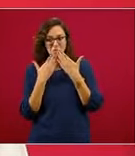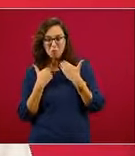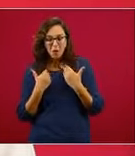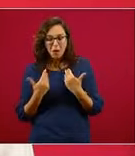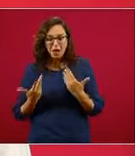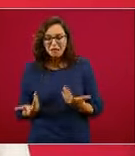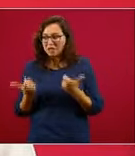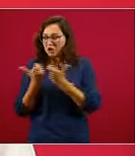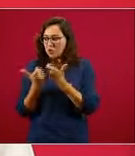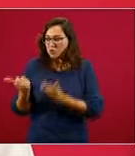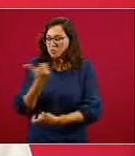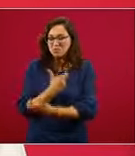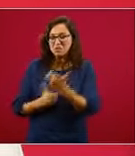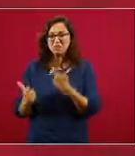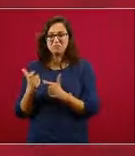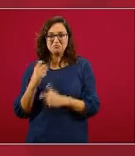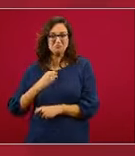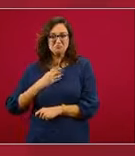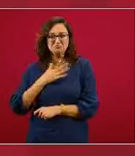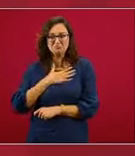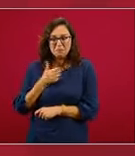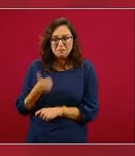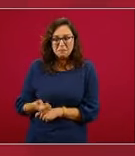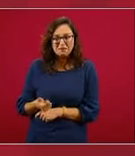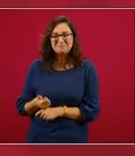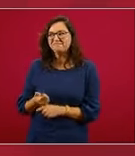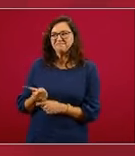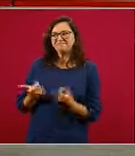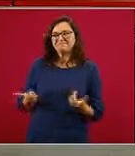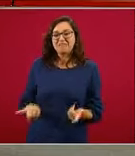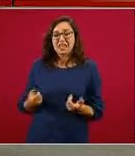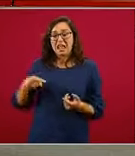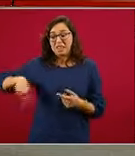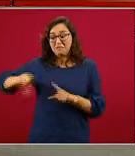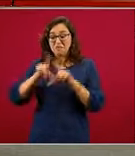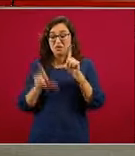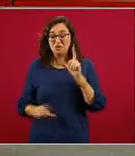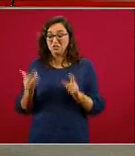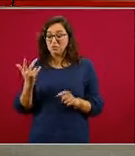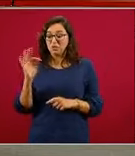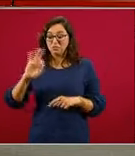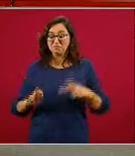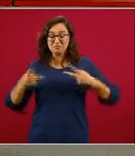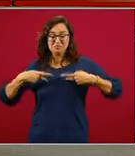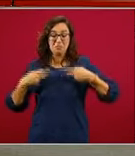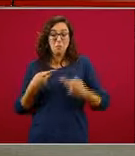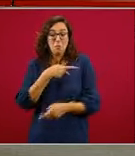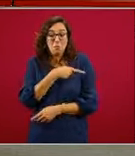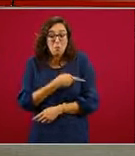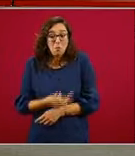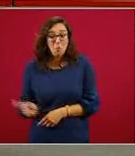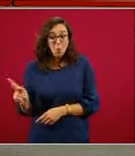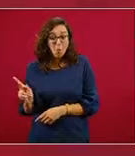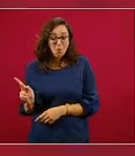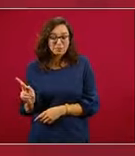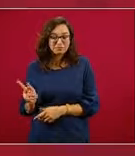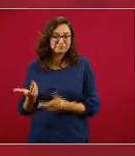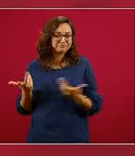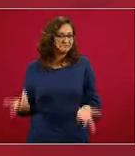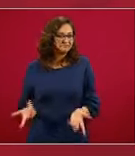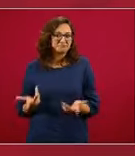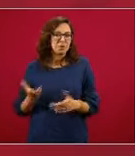económico, financiero, de bienestar. En México la mitad de la población vive en condiciones de pobreza. Esto es producto de un